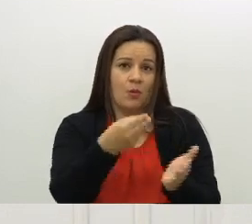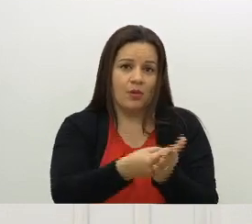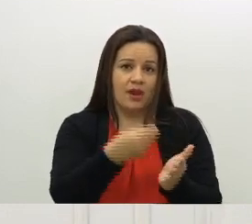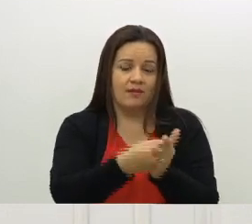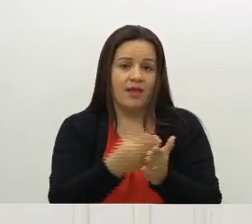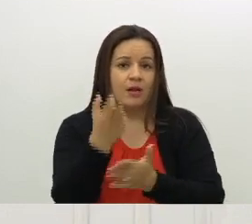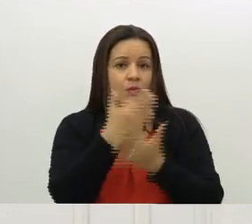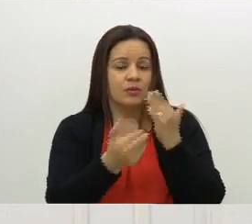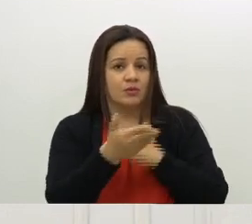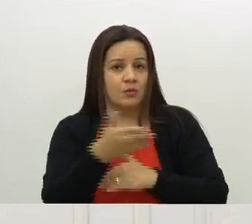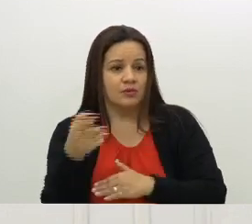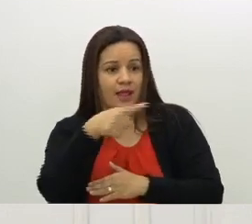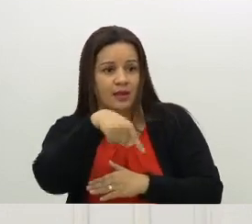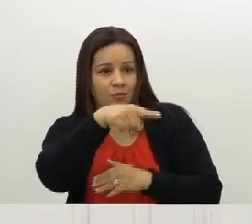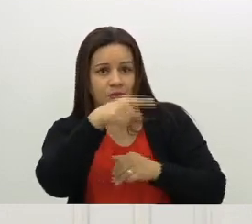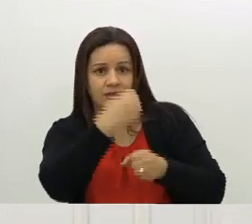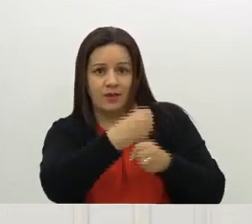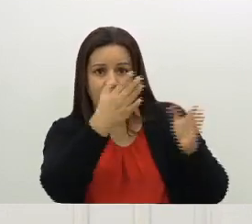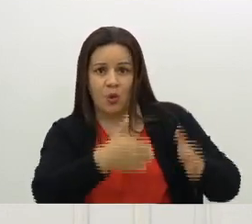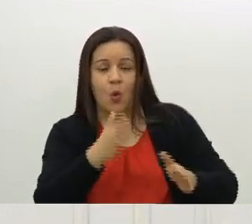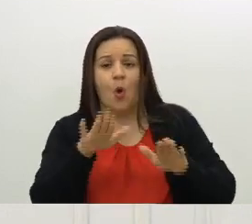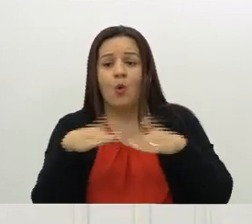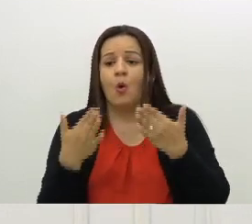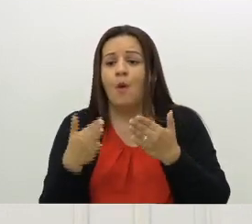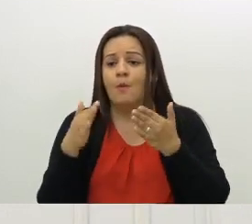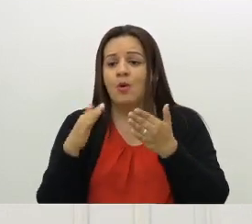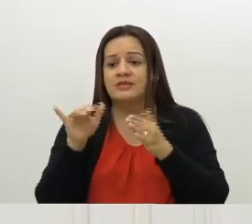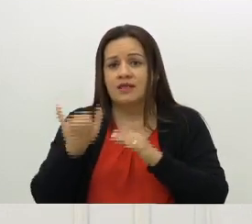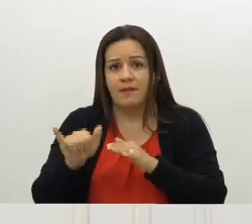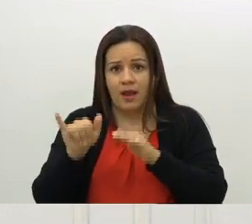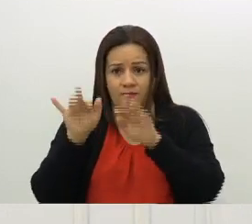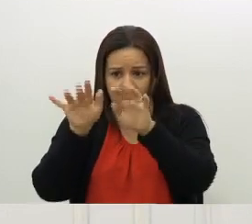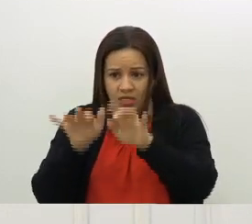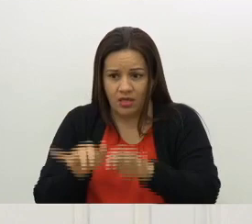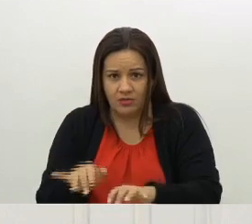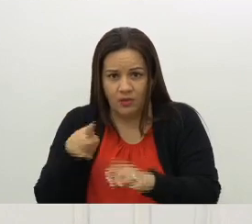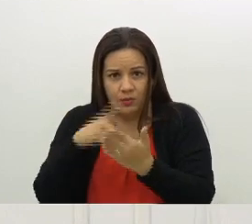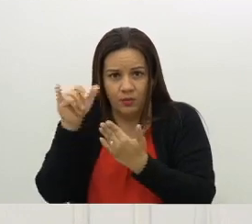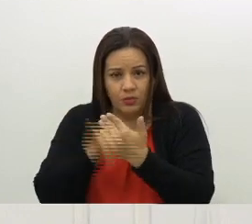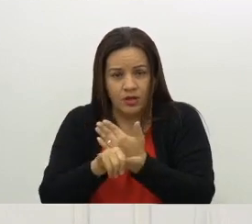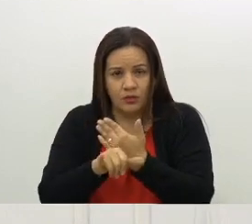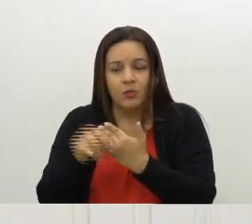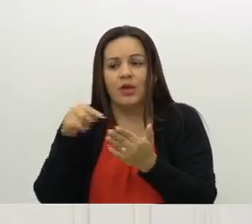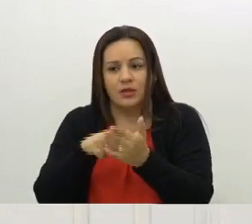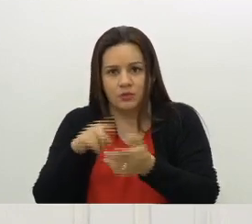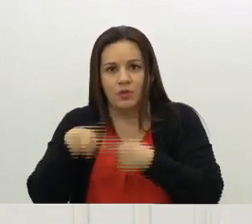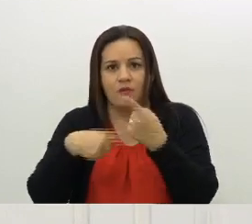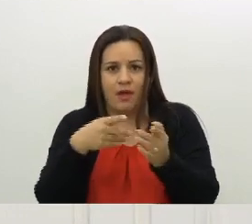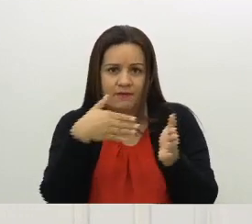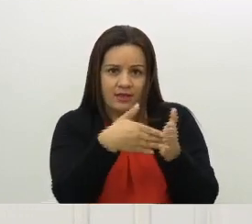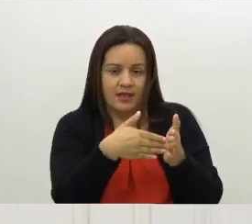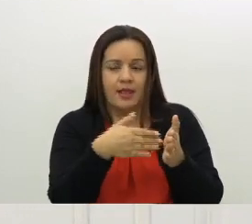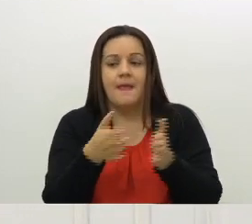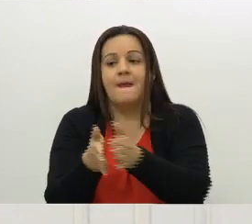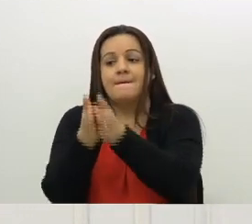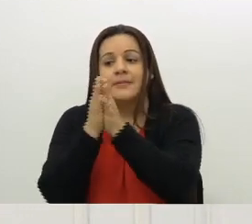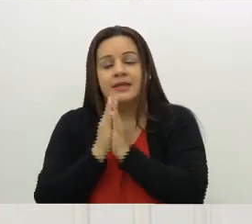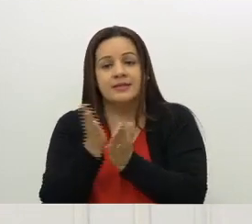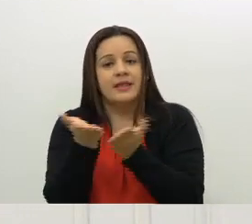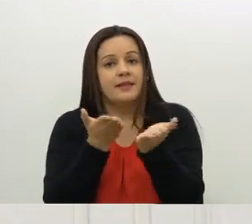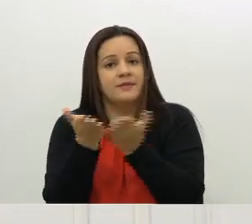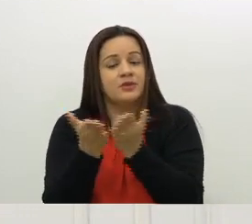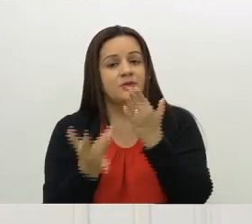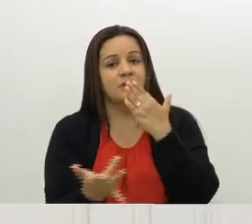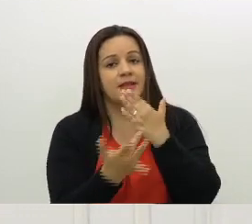como estaba redactado el proyecto, eso iba a implicar, y además pedí que Servicios Técnicos hiciera una revisión